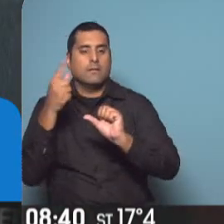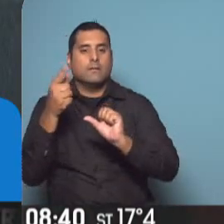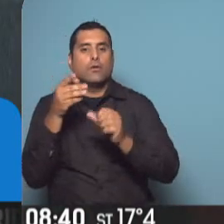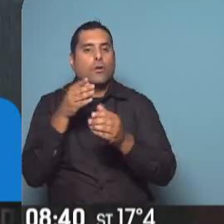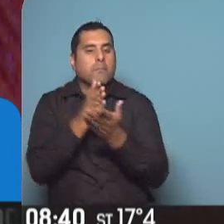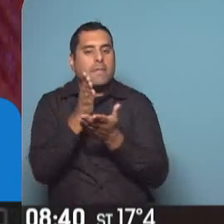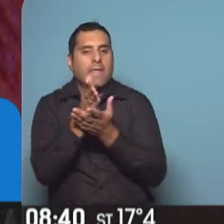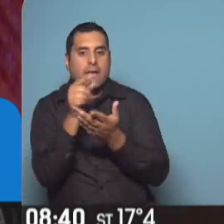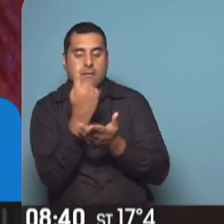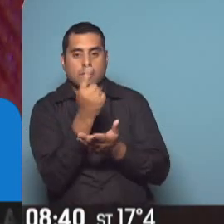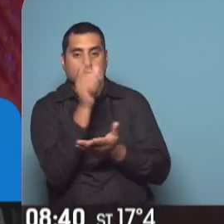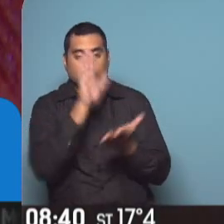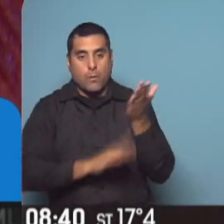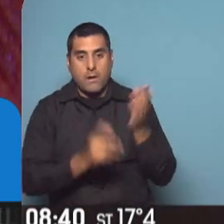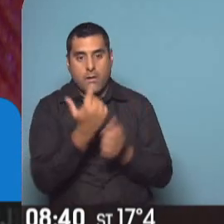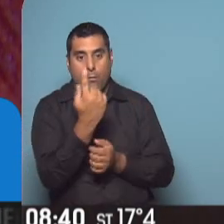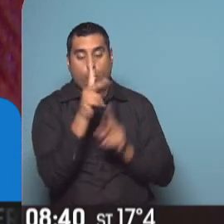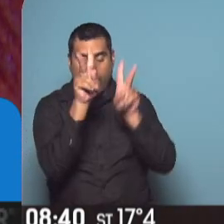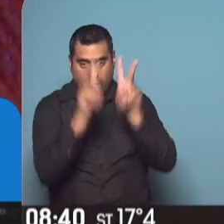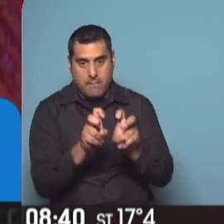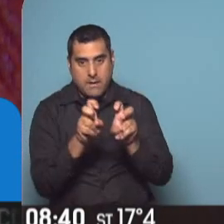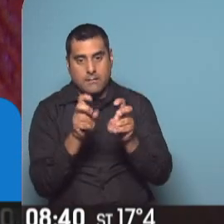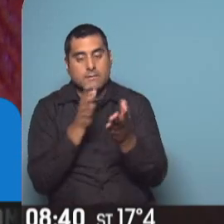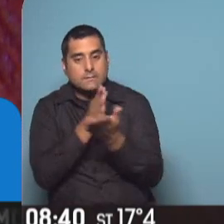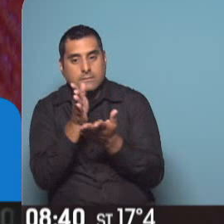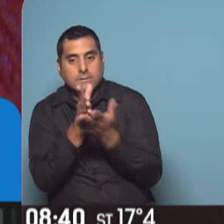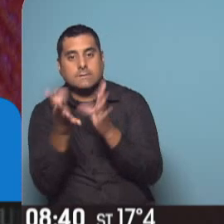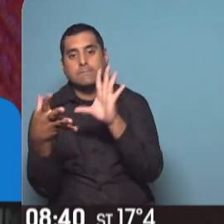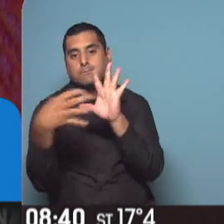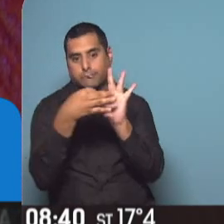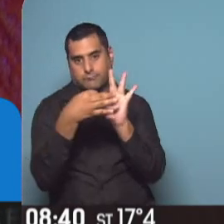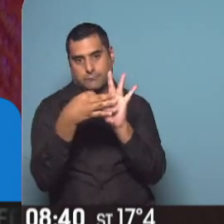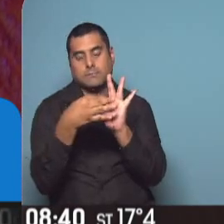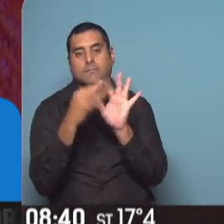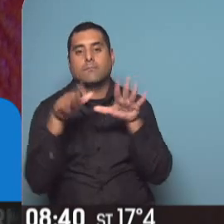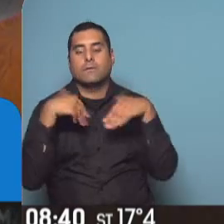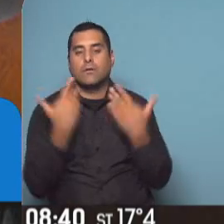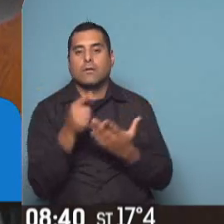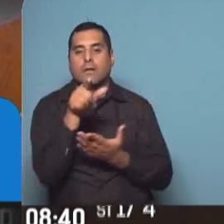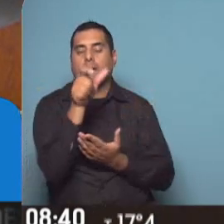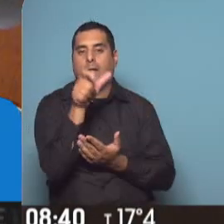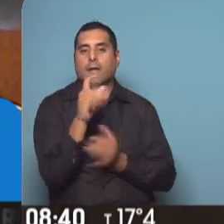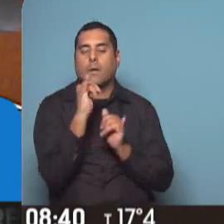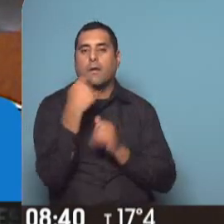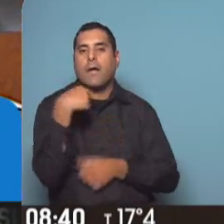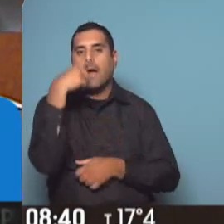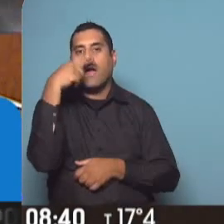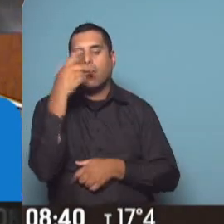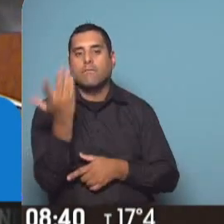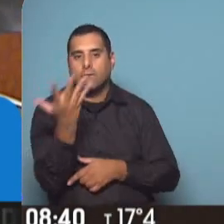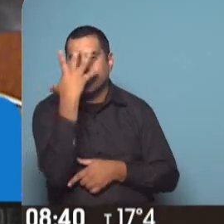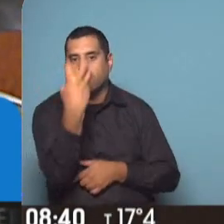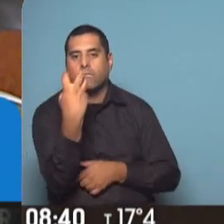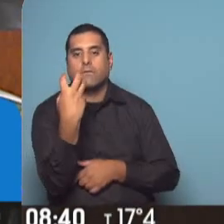todo geografía historia todo dentro de ese cruza los andes entonces él vive le interesa mucho más y aparte